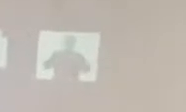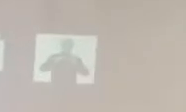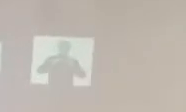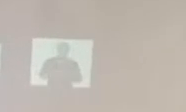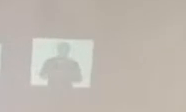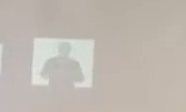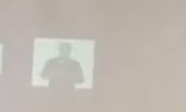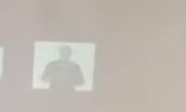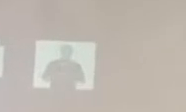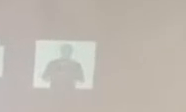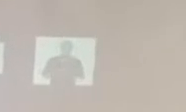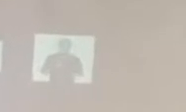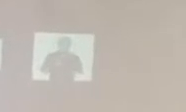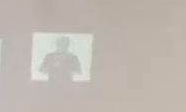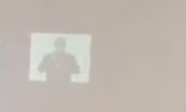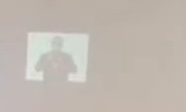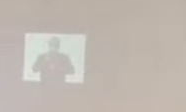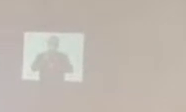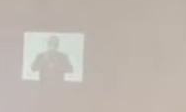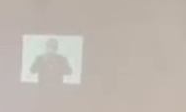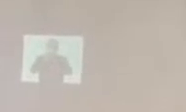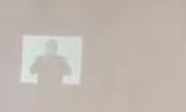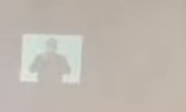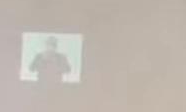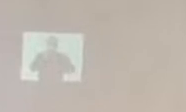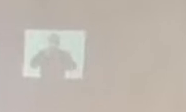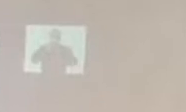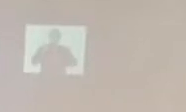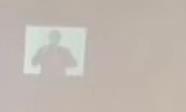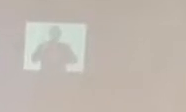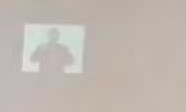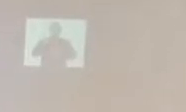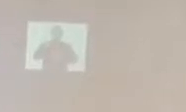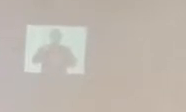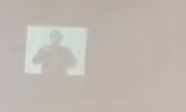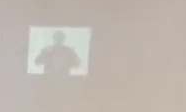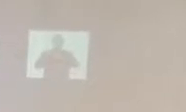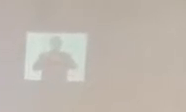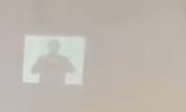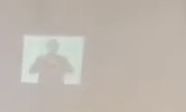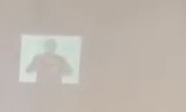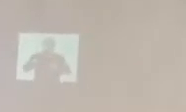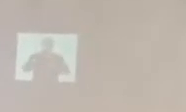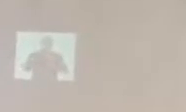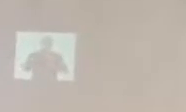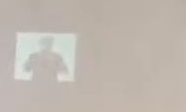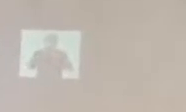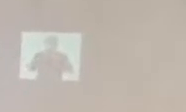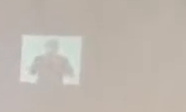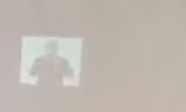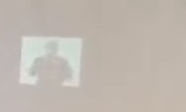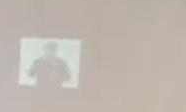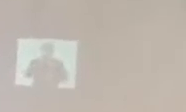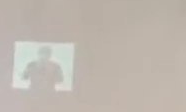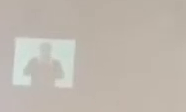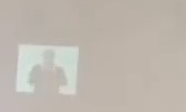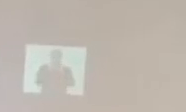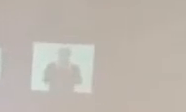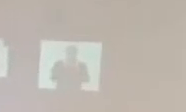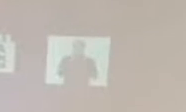poder económico, del poder político, el fortalecimiento de la soberanía y la construcción de un verdadero estado